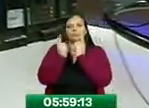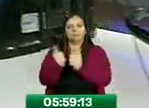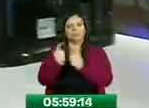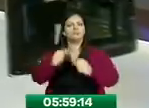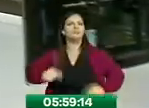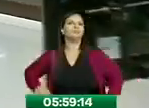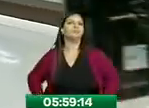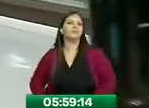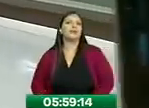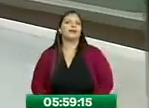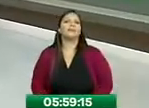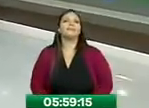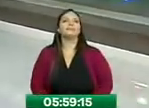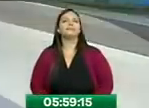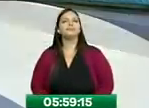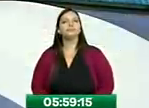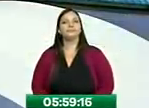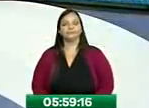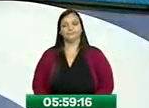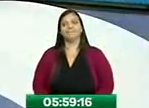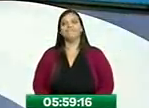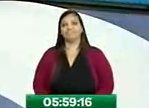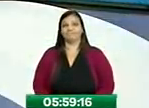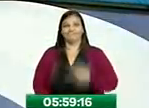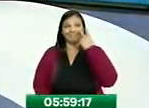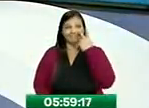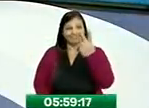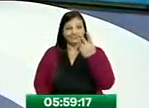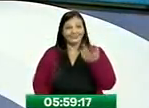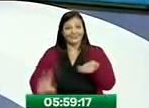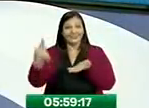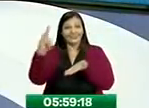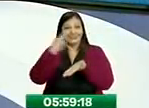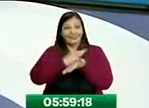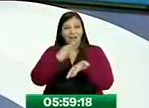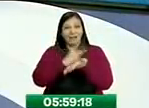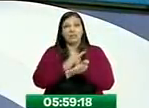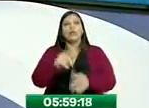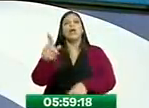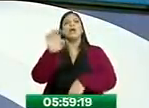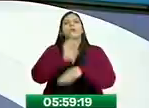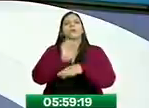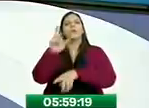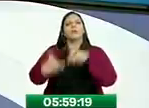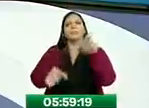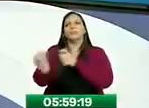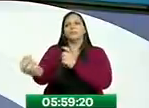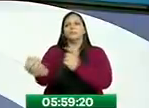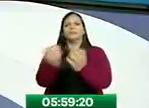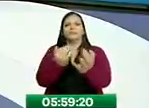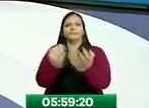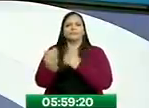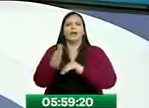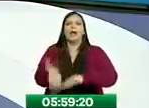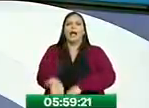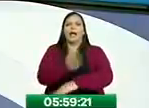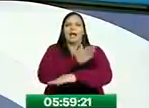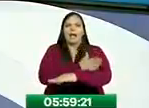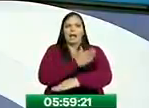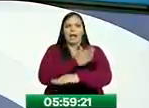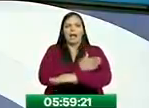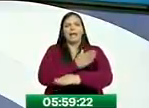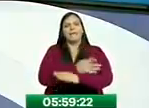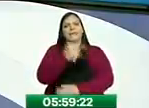Bueno, ahí está el retorno de los ecuatorianos a nuestro suelo patrio, y que tendrán que cumplir el protocolo correspondiente, ¿no? Estar